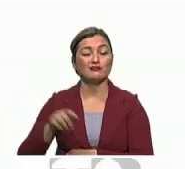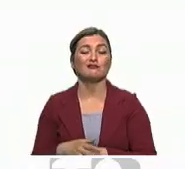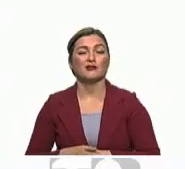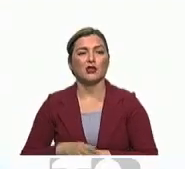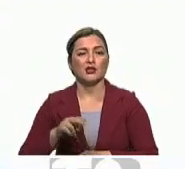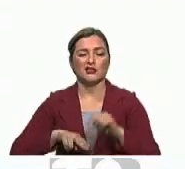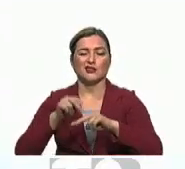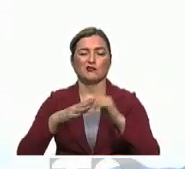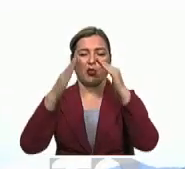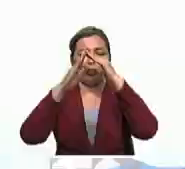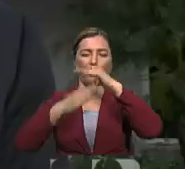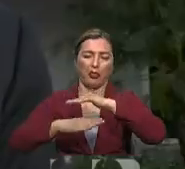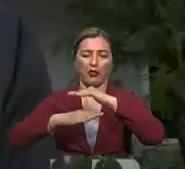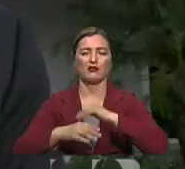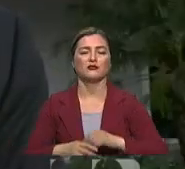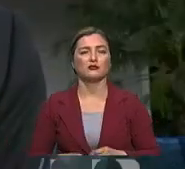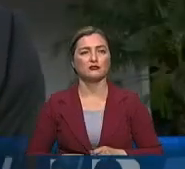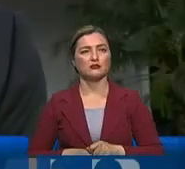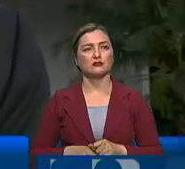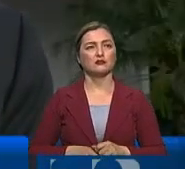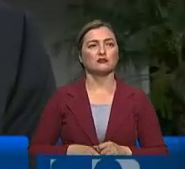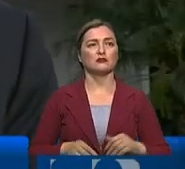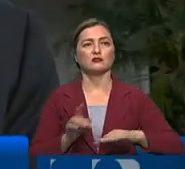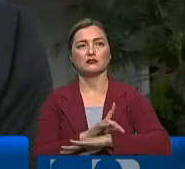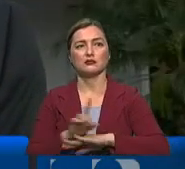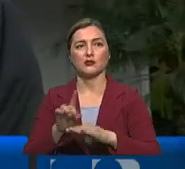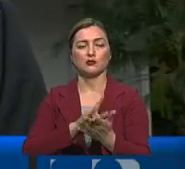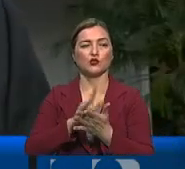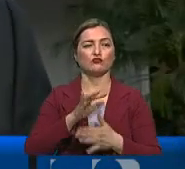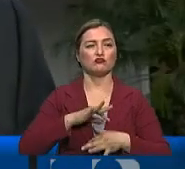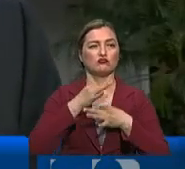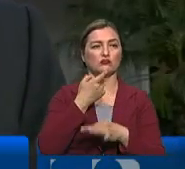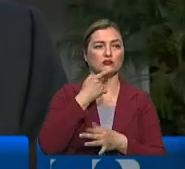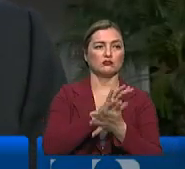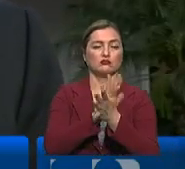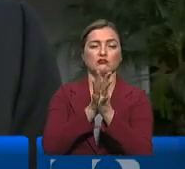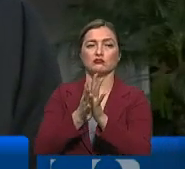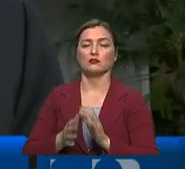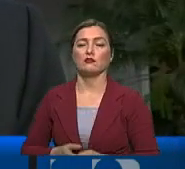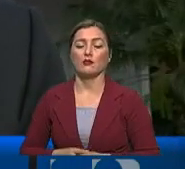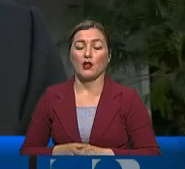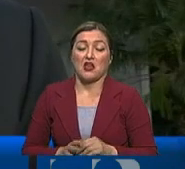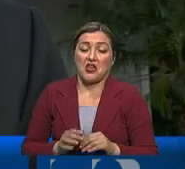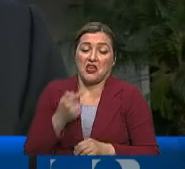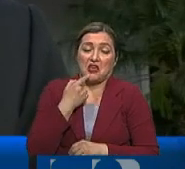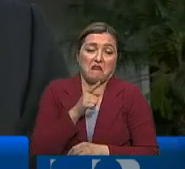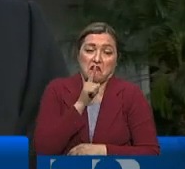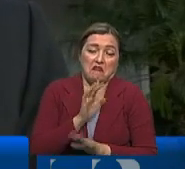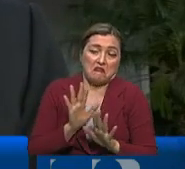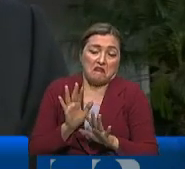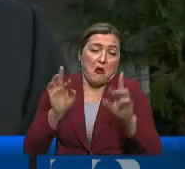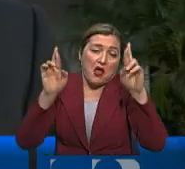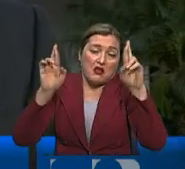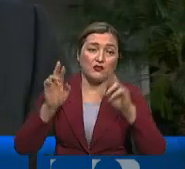esta infraestructura a la deriva. La Dirección de Aviación Civil no se ha pronunciado, no dicen nada. Ojalá algún